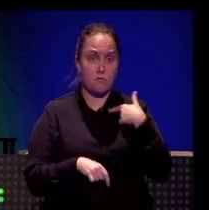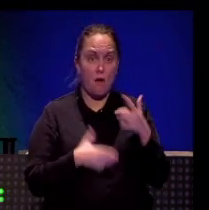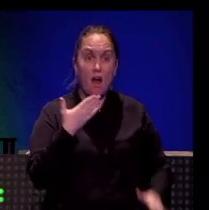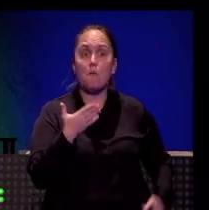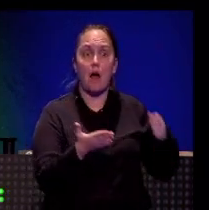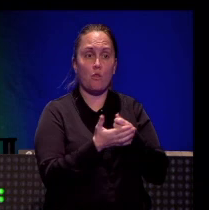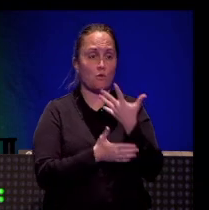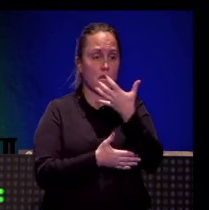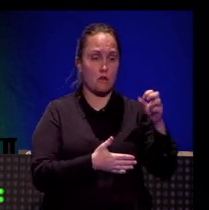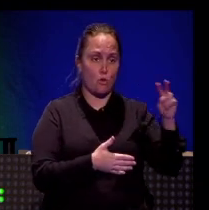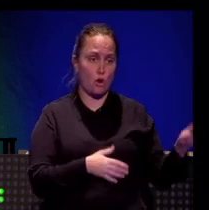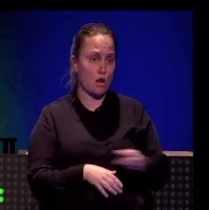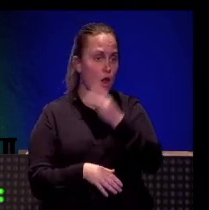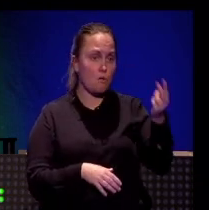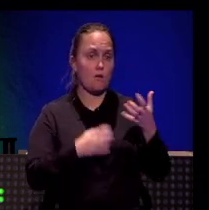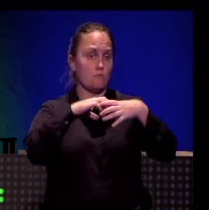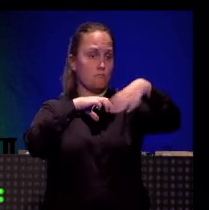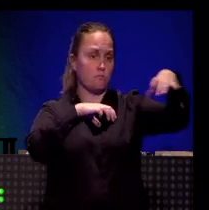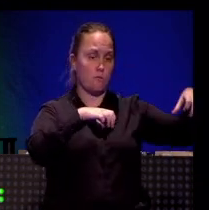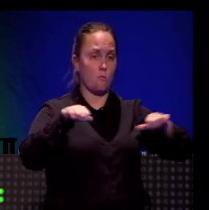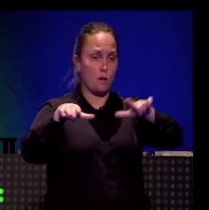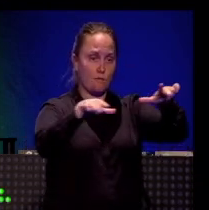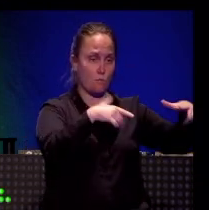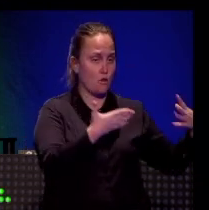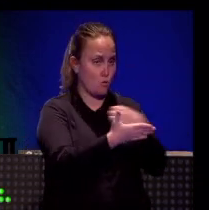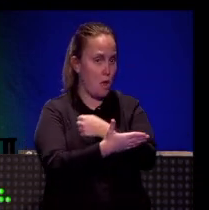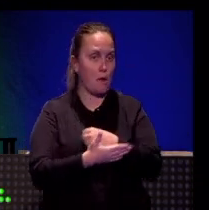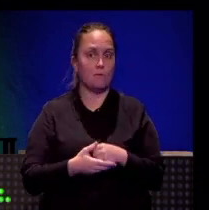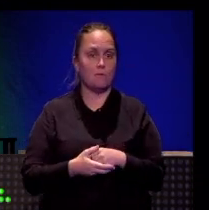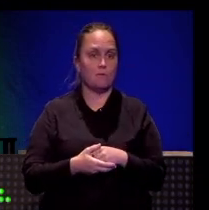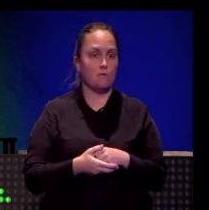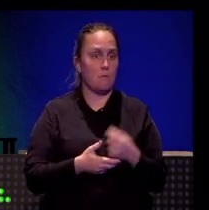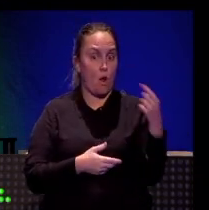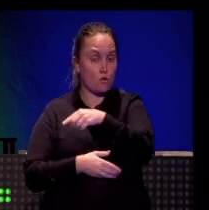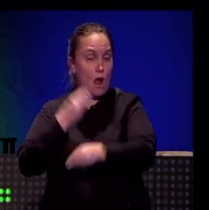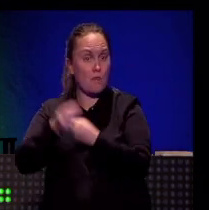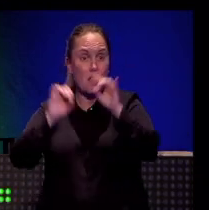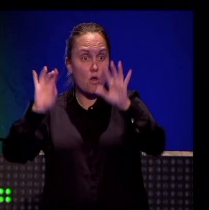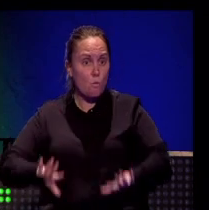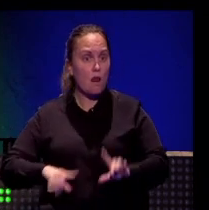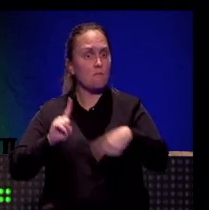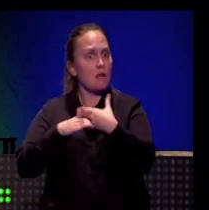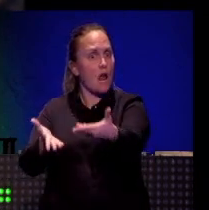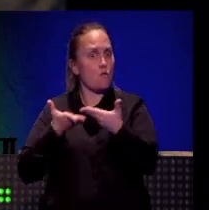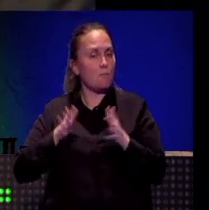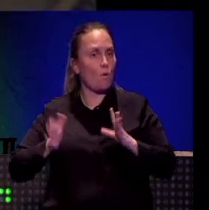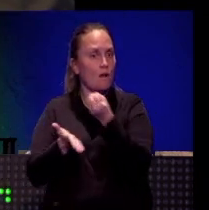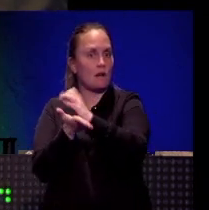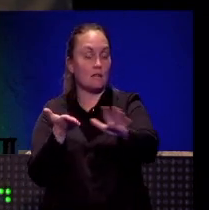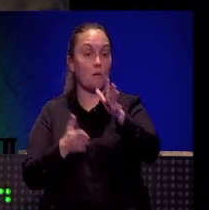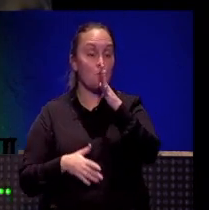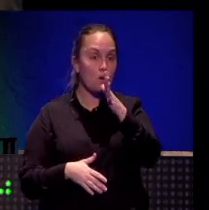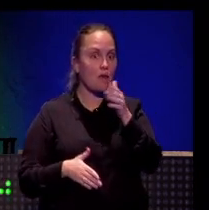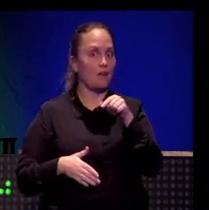medio para que me lo distribuye en cualquier plataforma de de podcasting y te hace exactamente lo mismo incluso te ayuda porque directamente desde el iphone